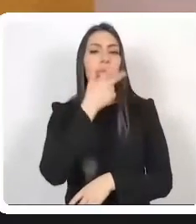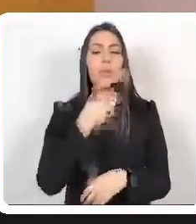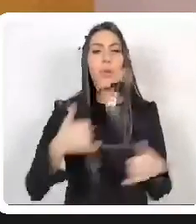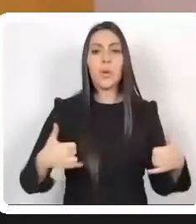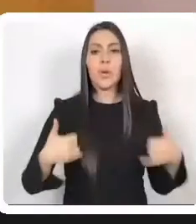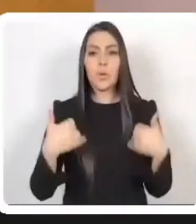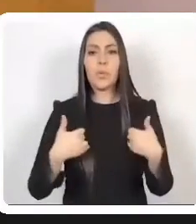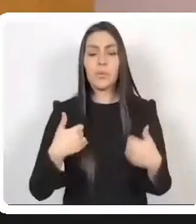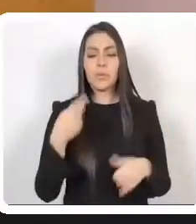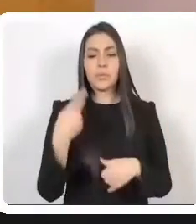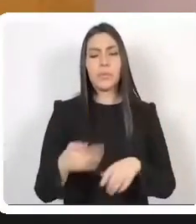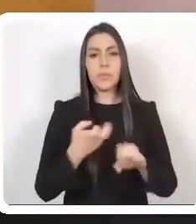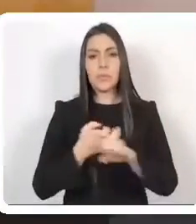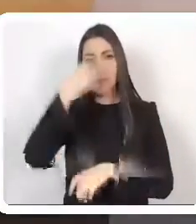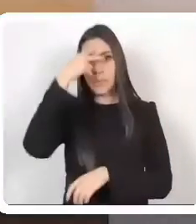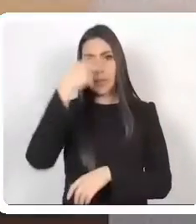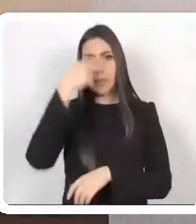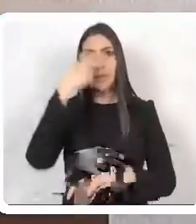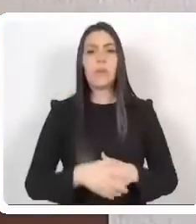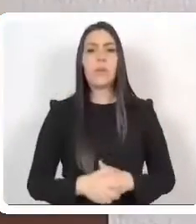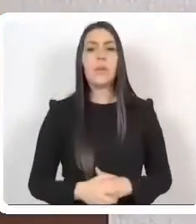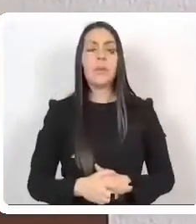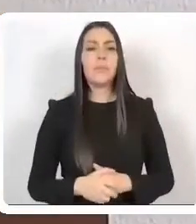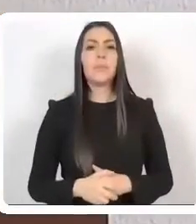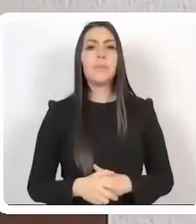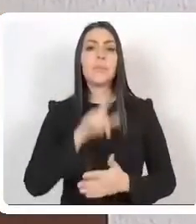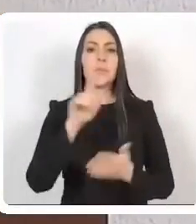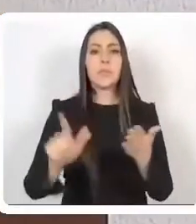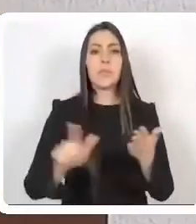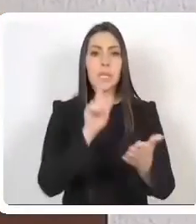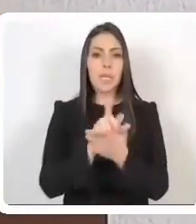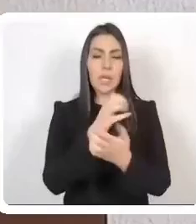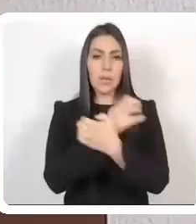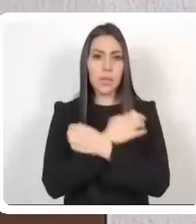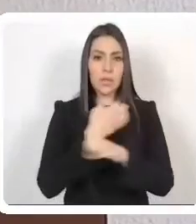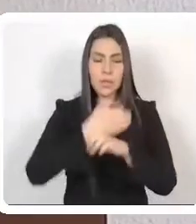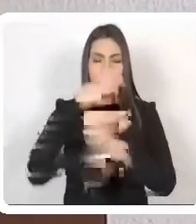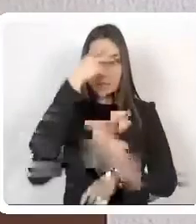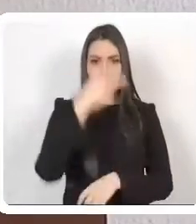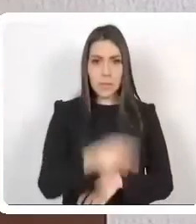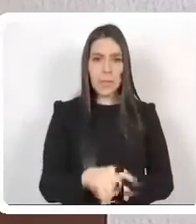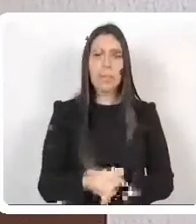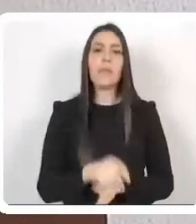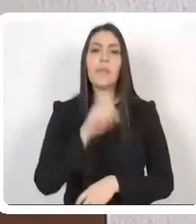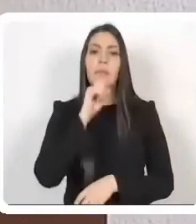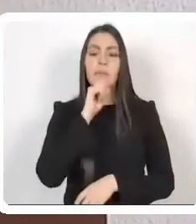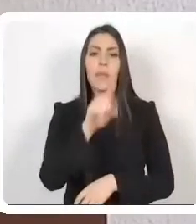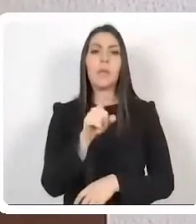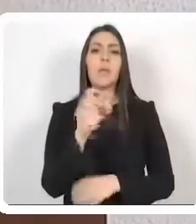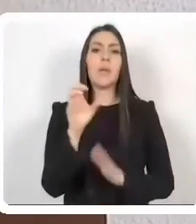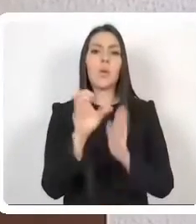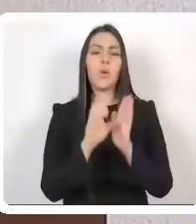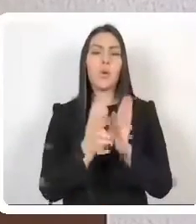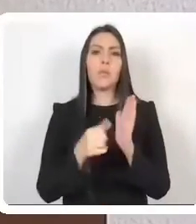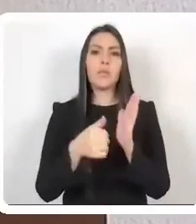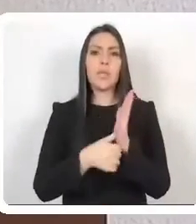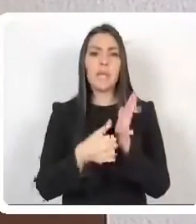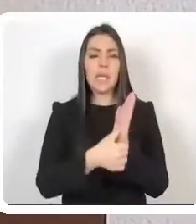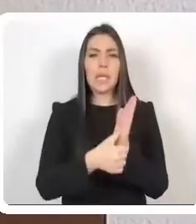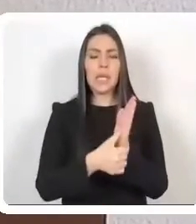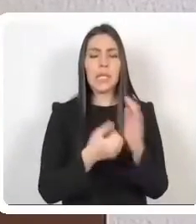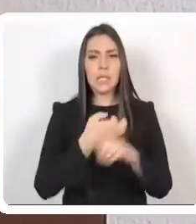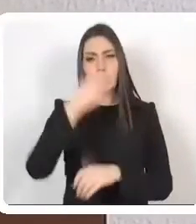Adolescentes del Estado de México, de la Ley de Educación del Estado de México y del Código Civil del Estado de